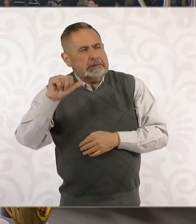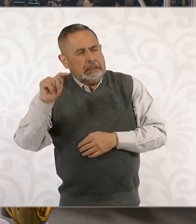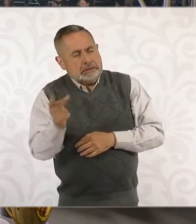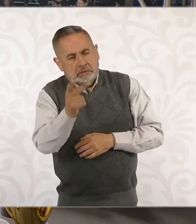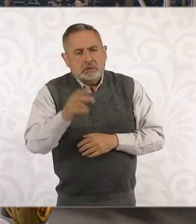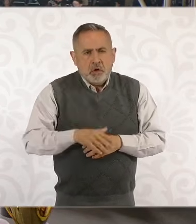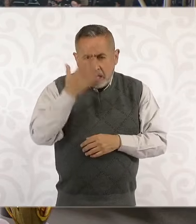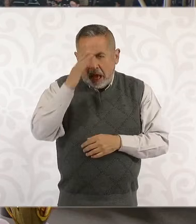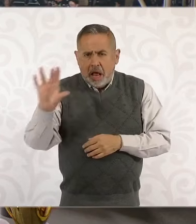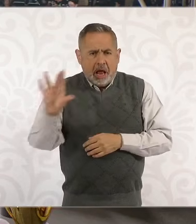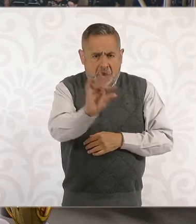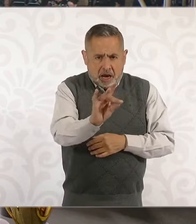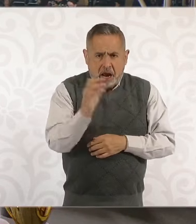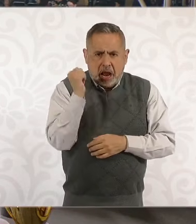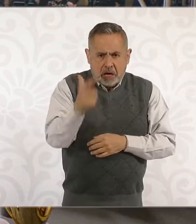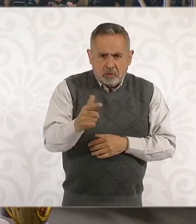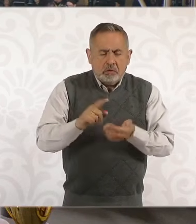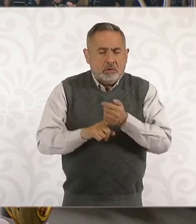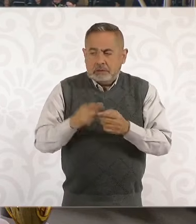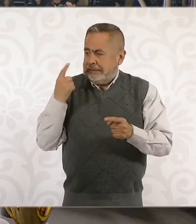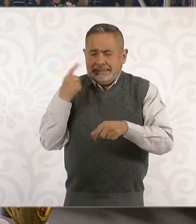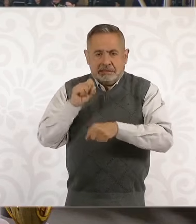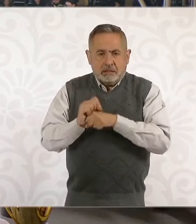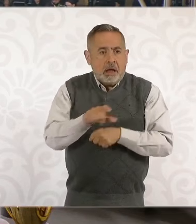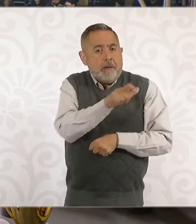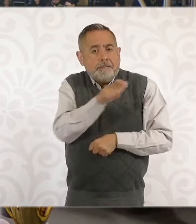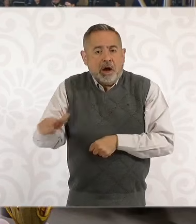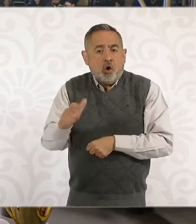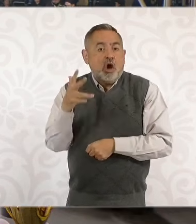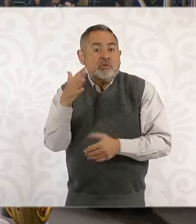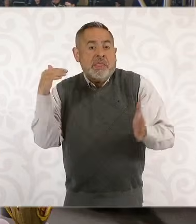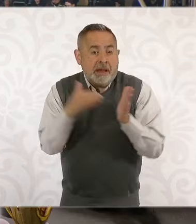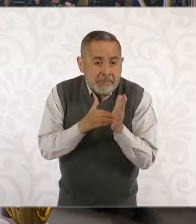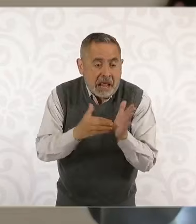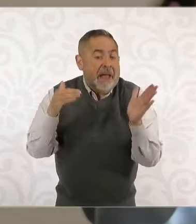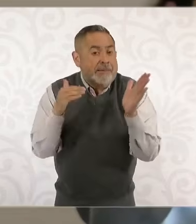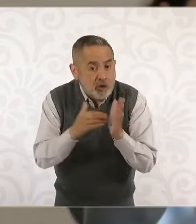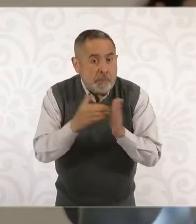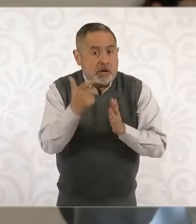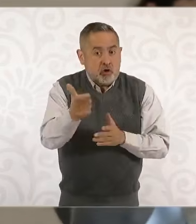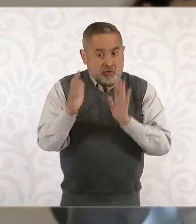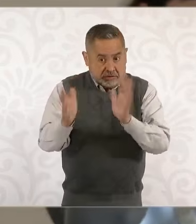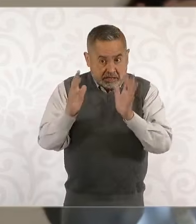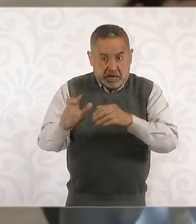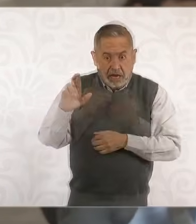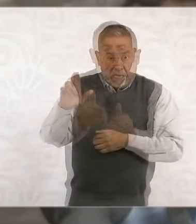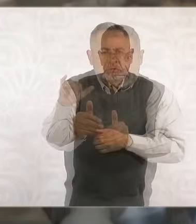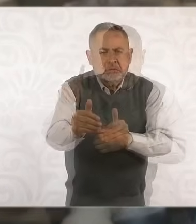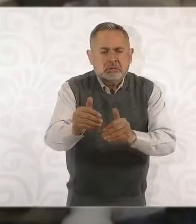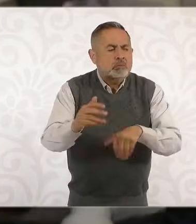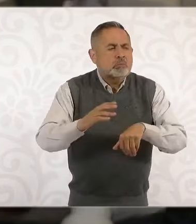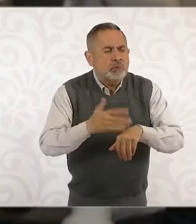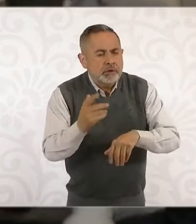si fue informada durante este fin de semana sobre el cumplimiento del pago de 50,000 millones de pesos por parte de Ricardo Salinas Pliego al SAT.